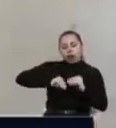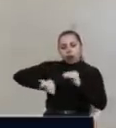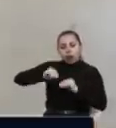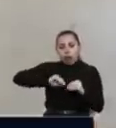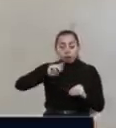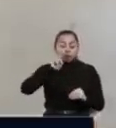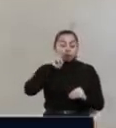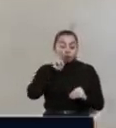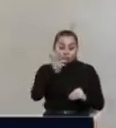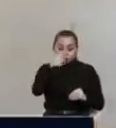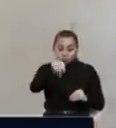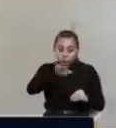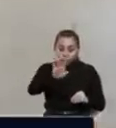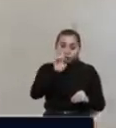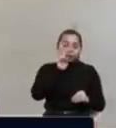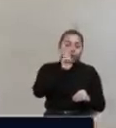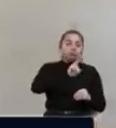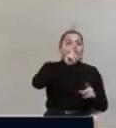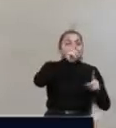examinan